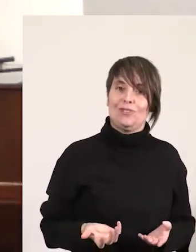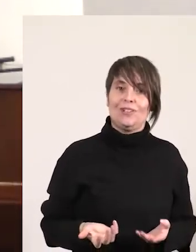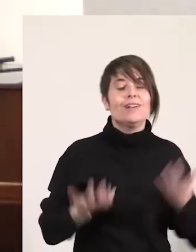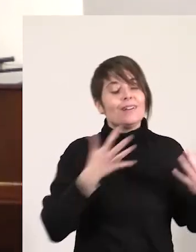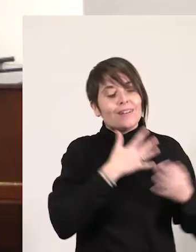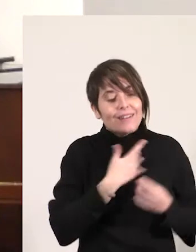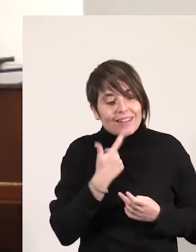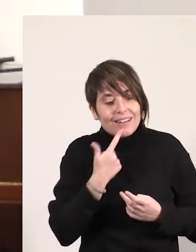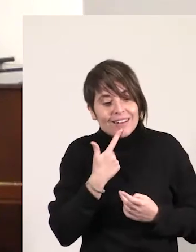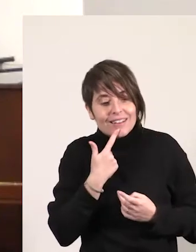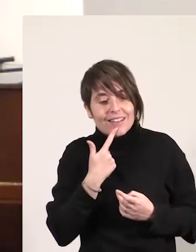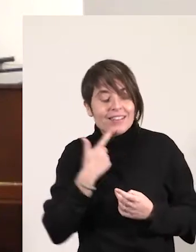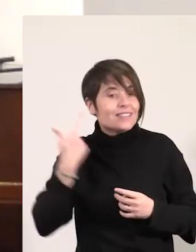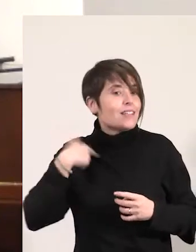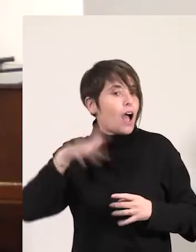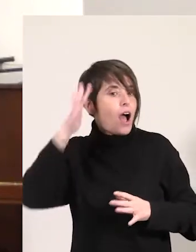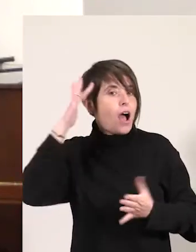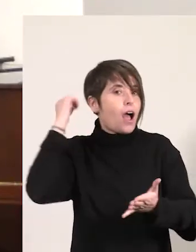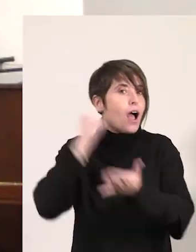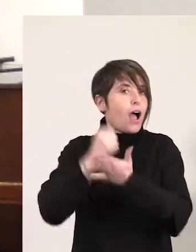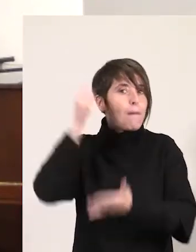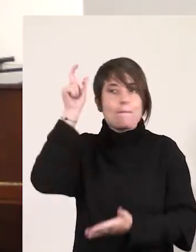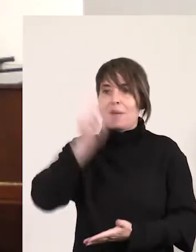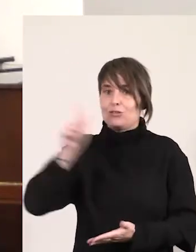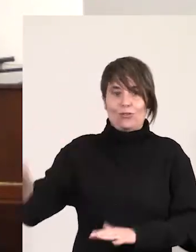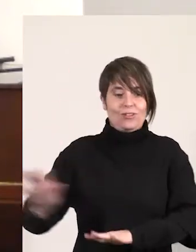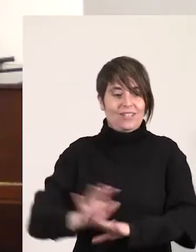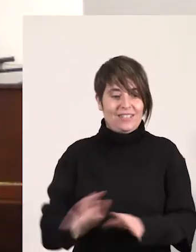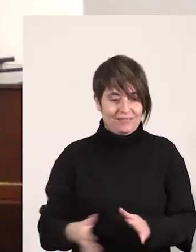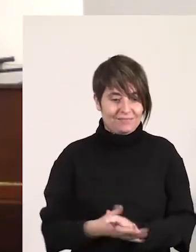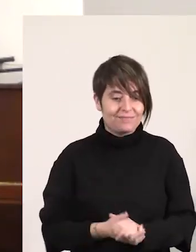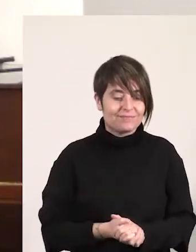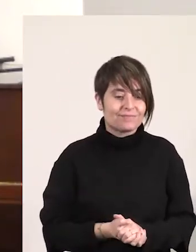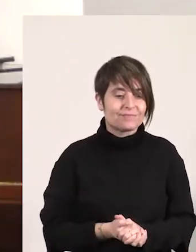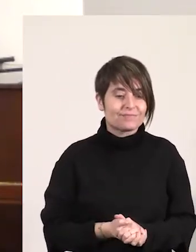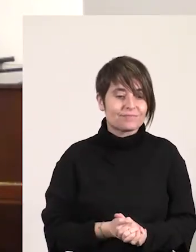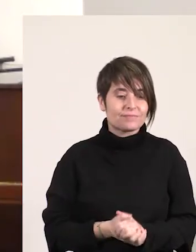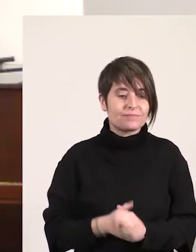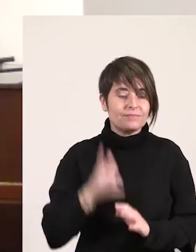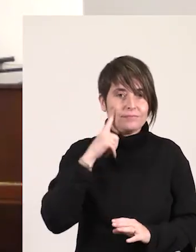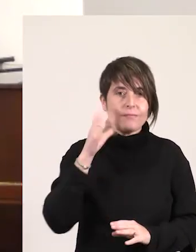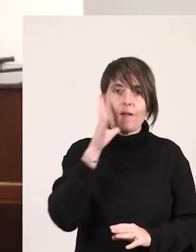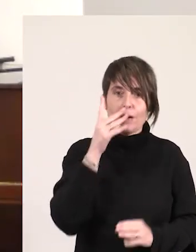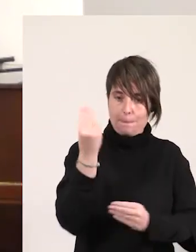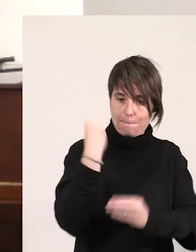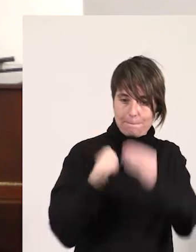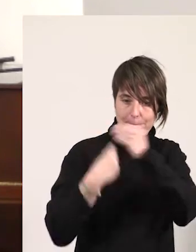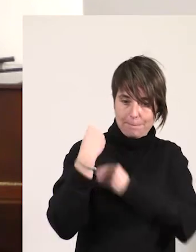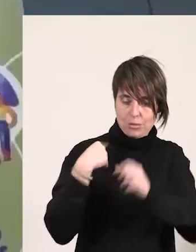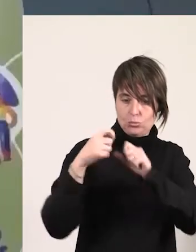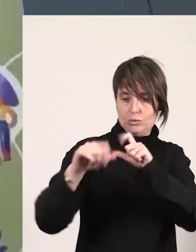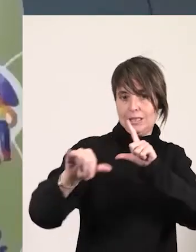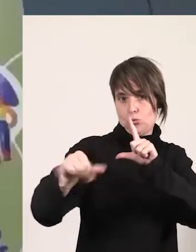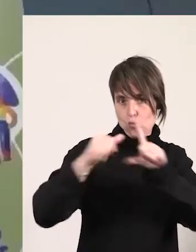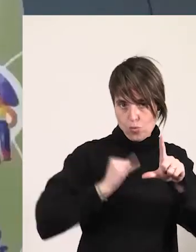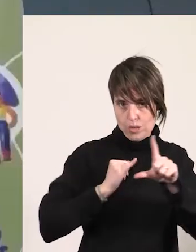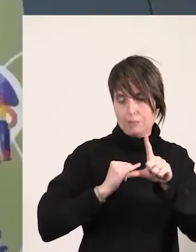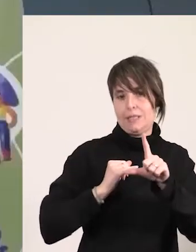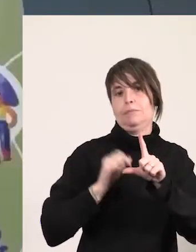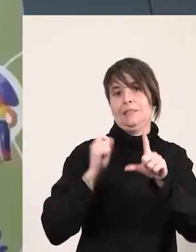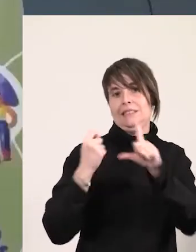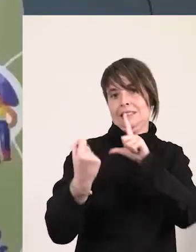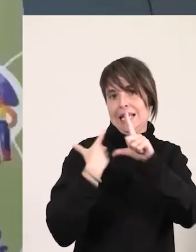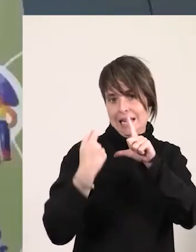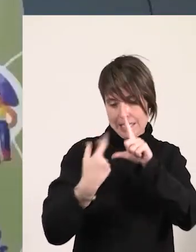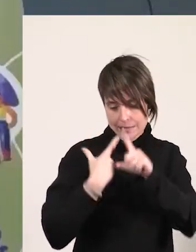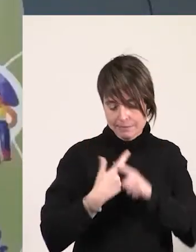turistas ricos. Además, ¿no? Porque hay solo una forma de imaginarse a ciertas personas. Lucía, preguntas que nos van llegando